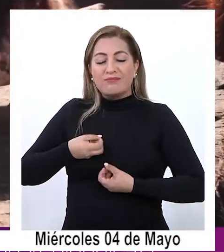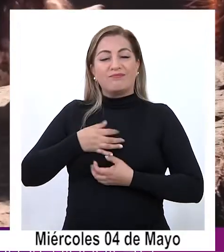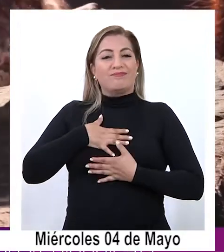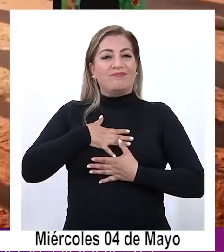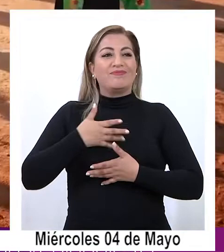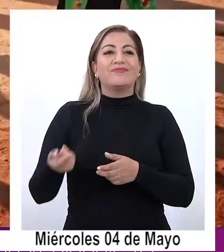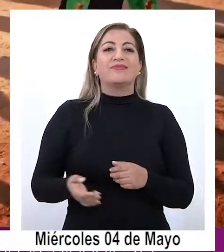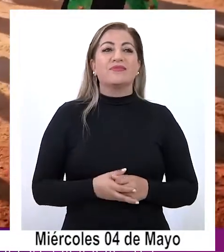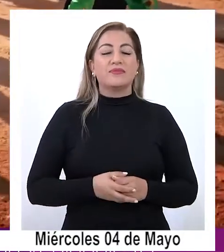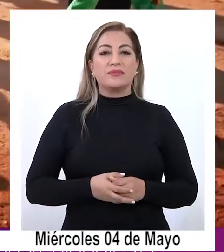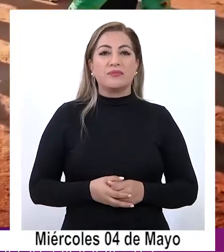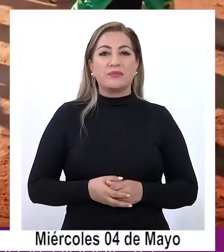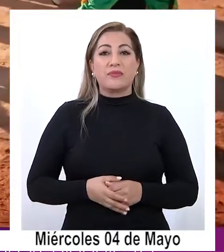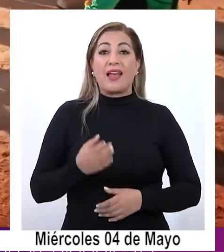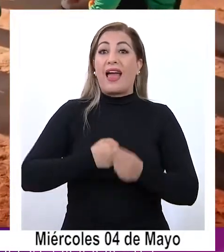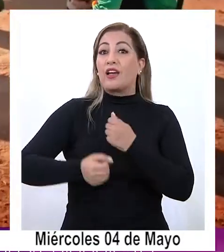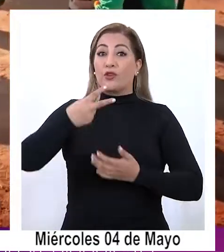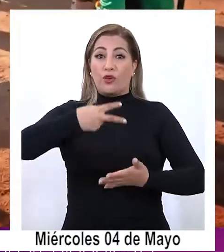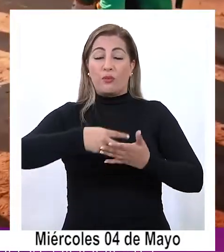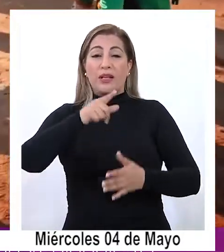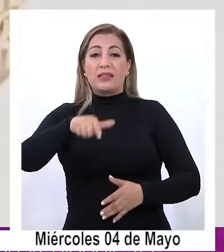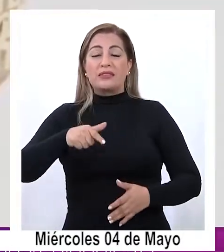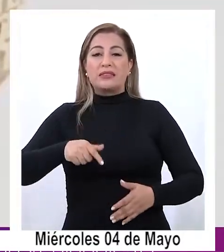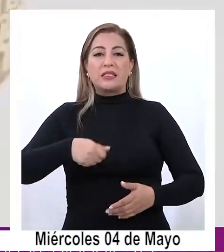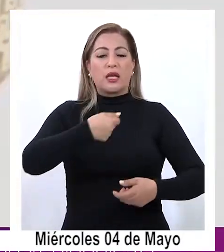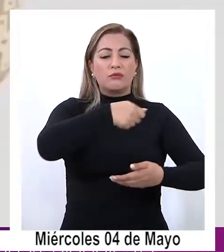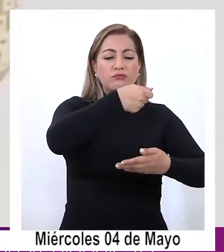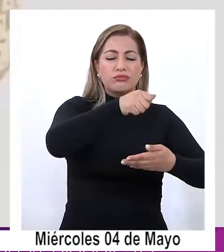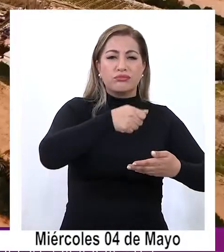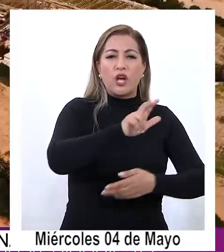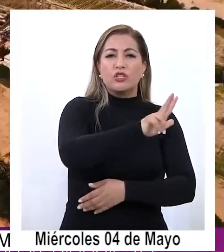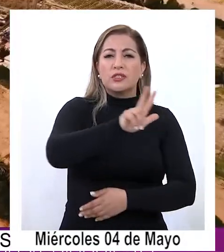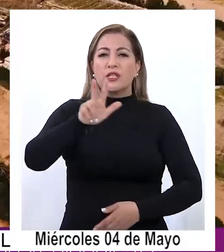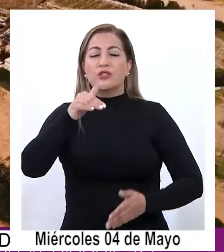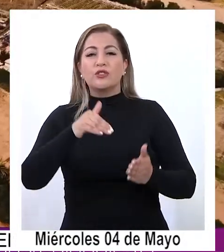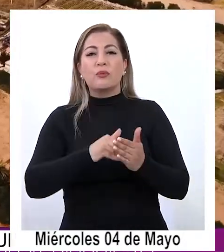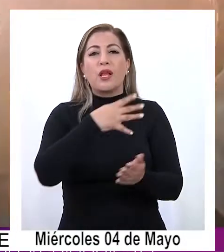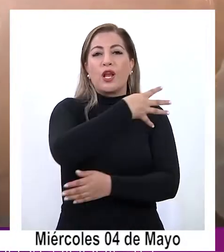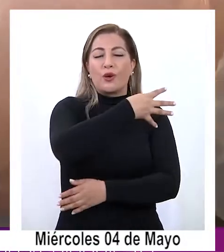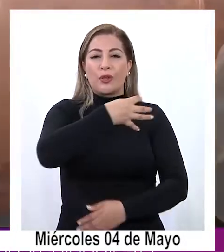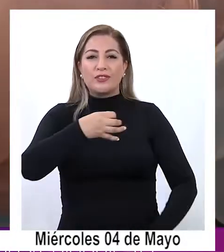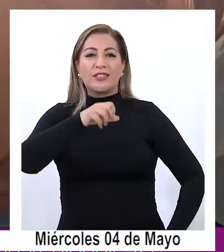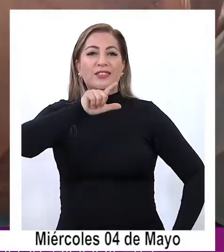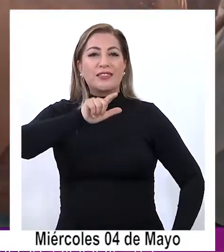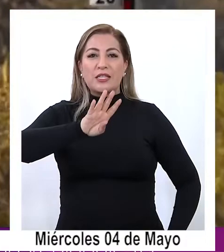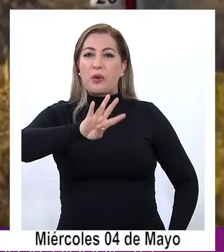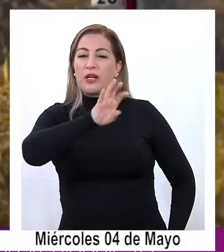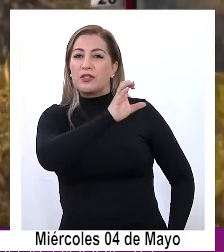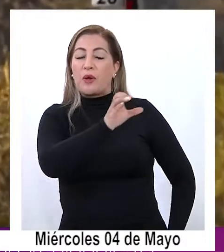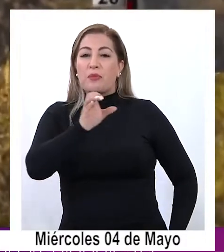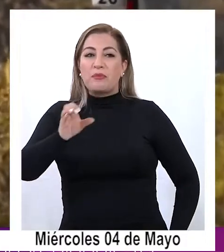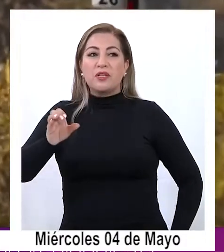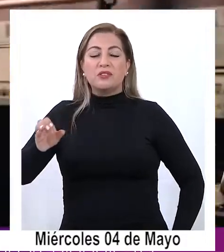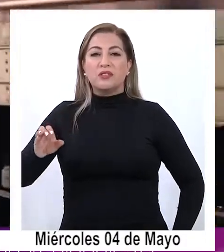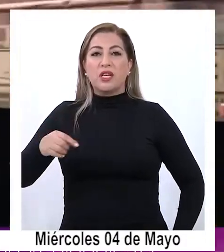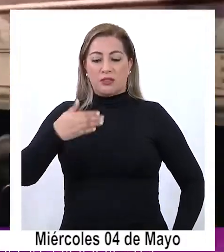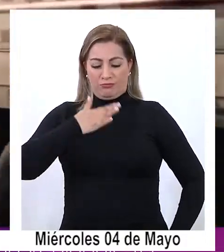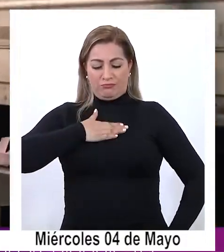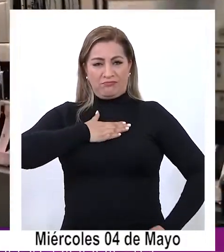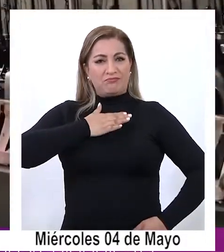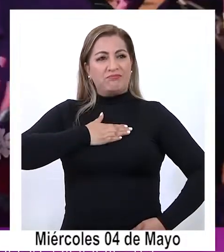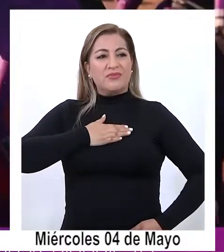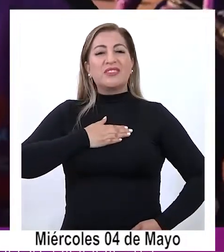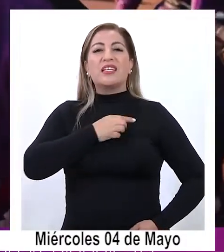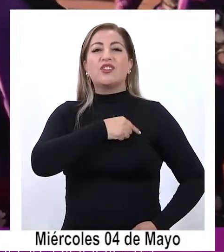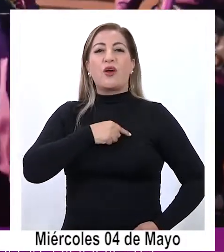El censo de 2017 indicó que 88.474 personas se autoidentifican